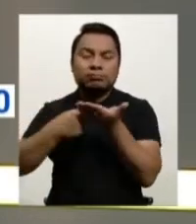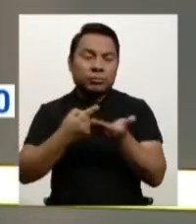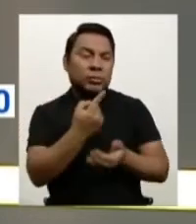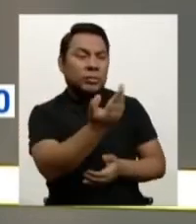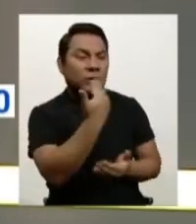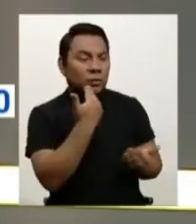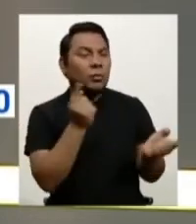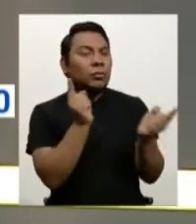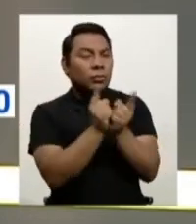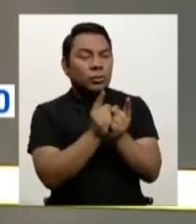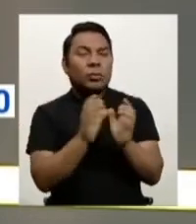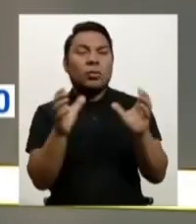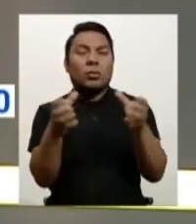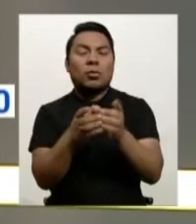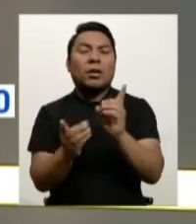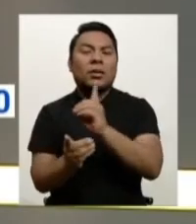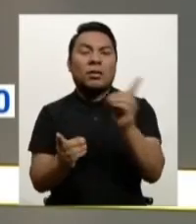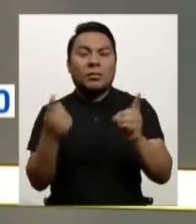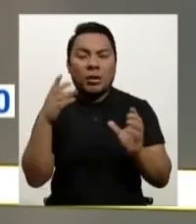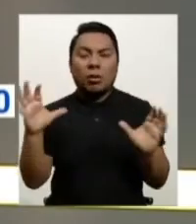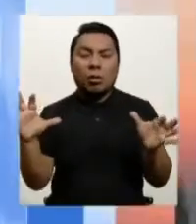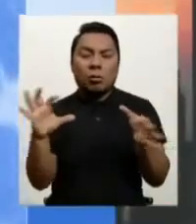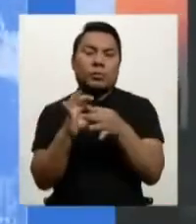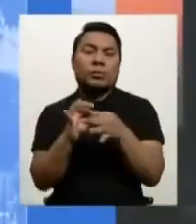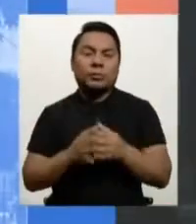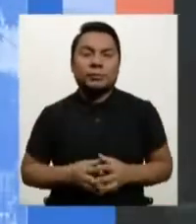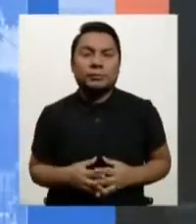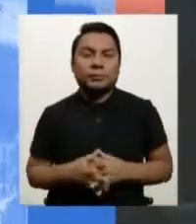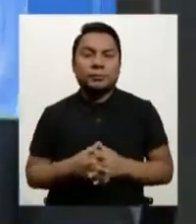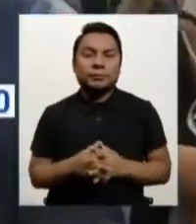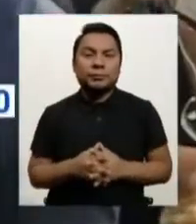la ultraderecha para formar un gobierno.